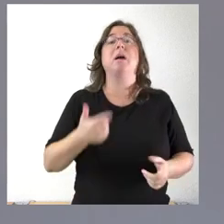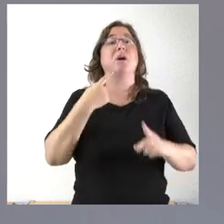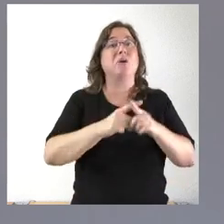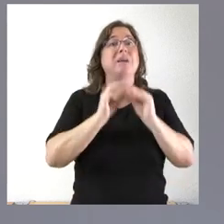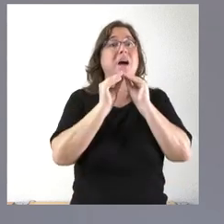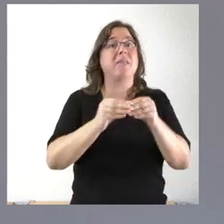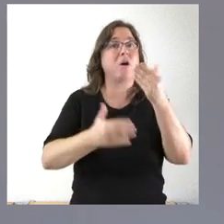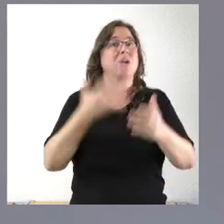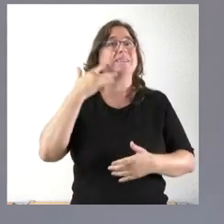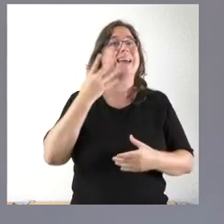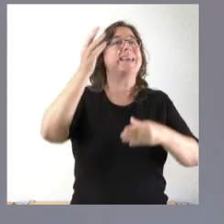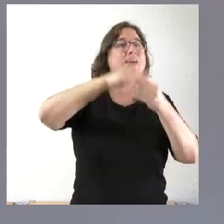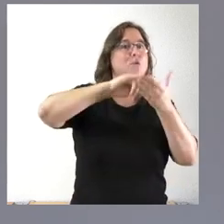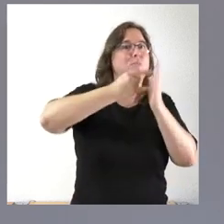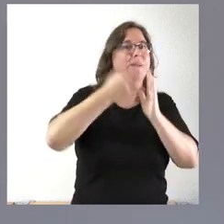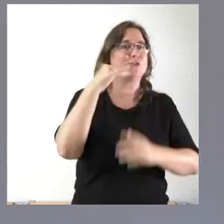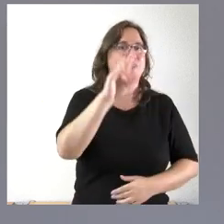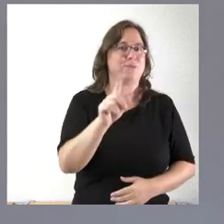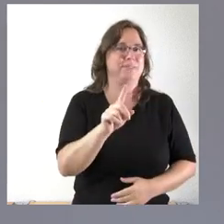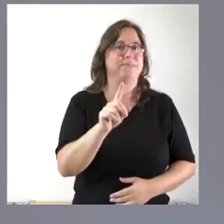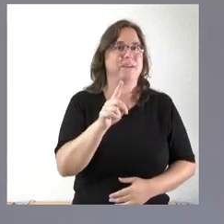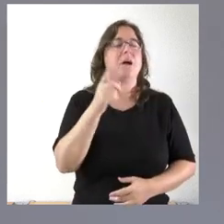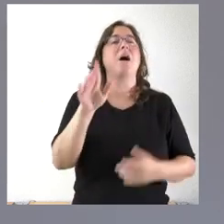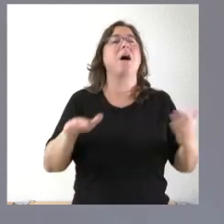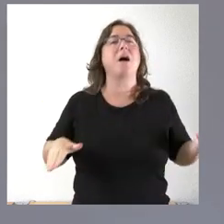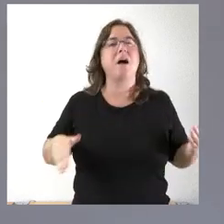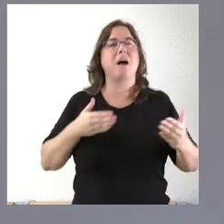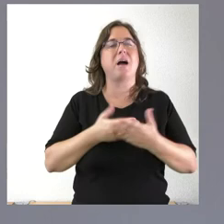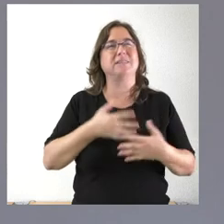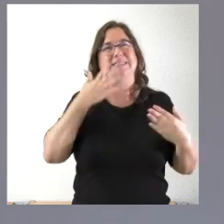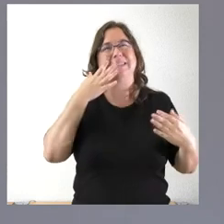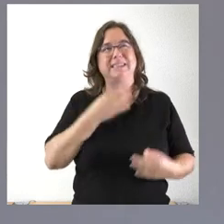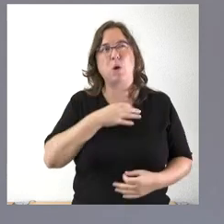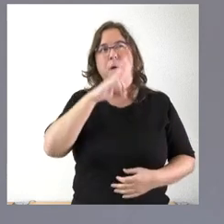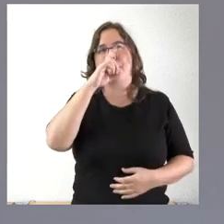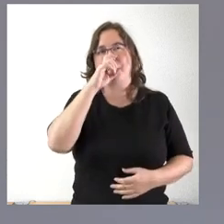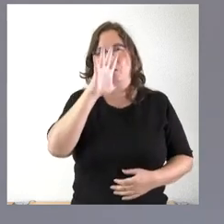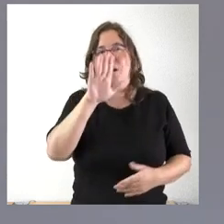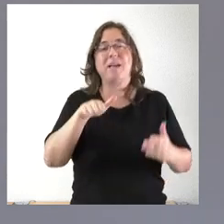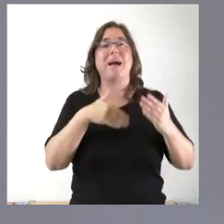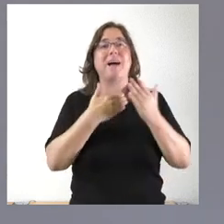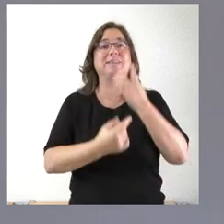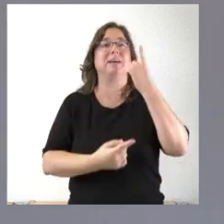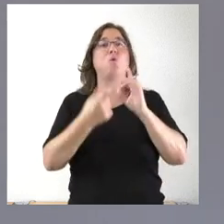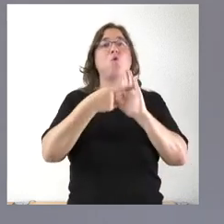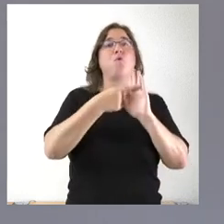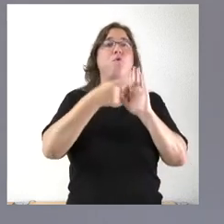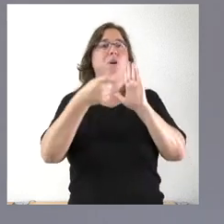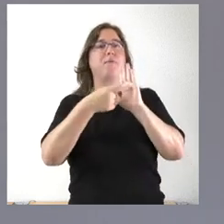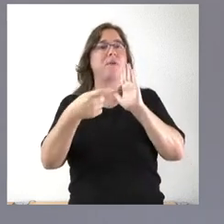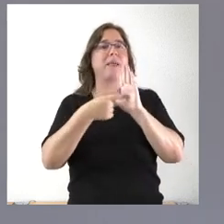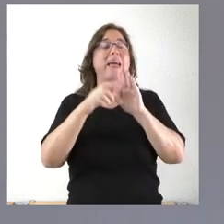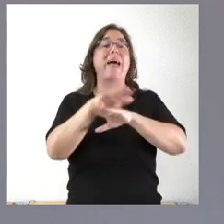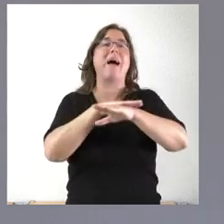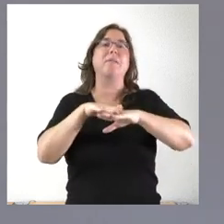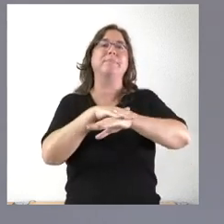en Soria no están en el Plan Soria. Incluso creo recordar específicamente que se eliminaron las que tenían que ver con el ámbito